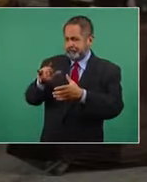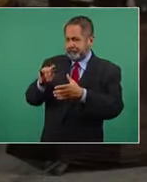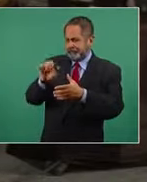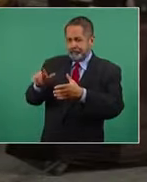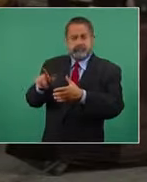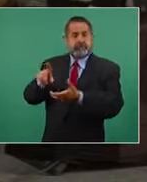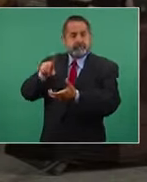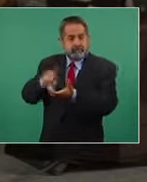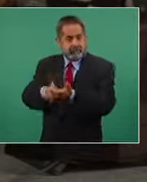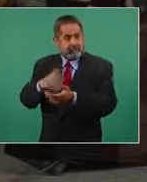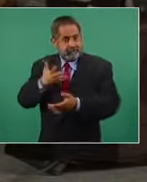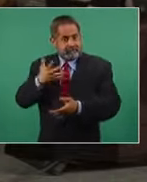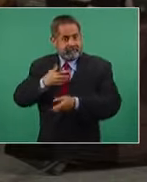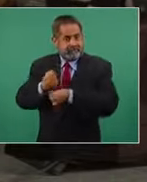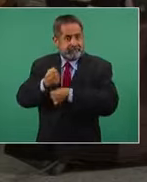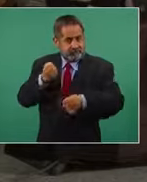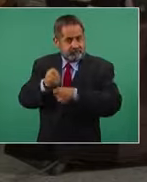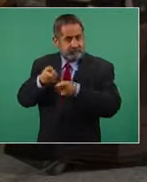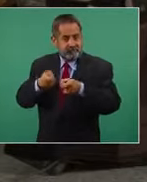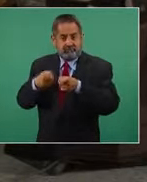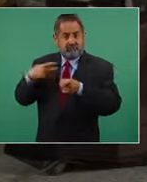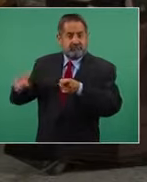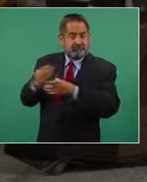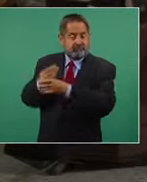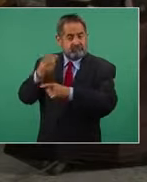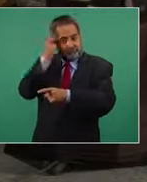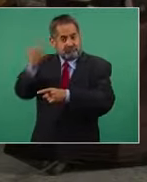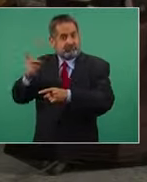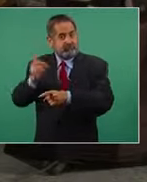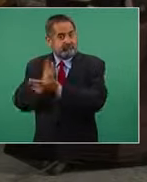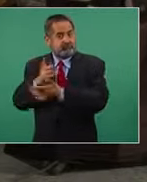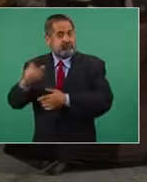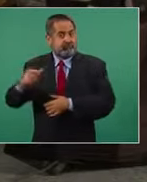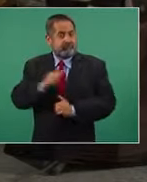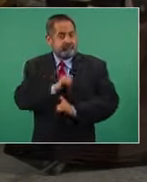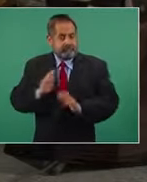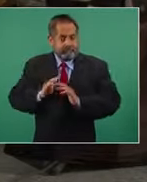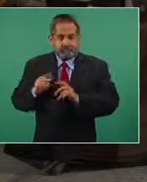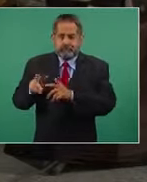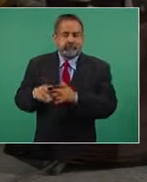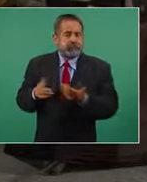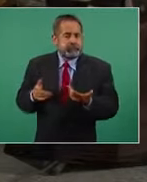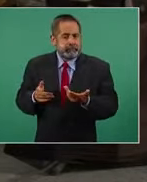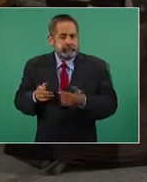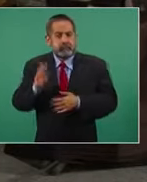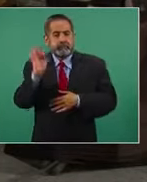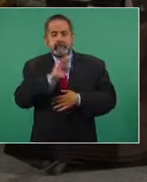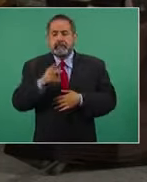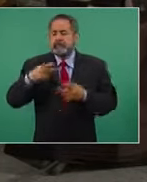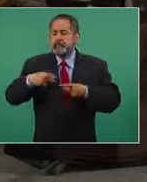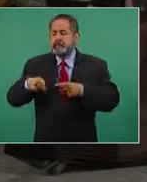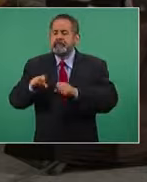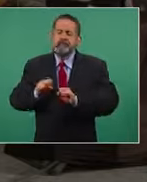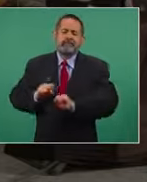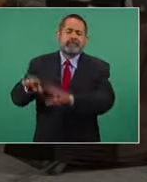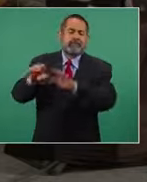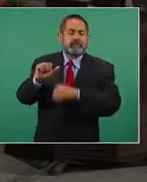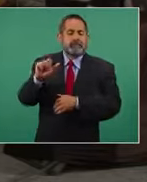tiene armas de uso exclusivo del ejército, y ustedes al abandonar a los pobladores de